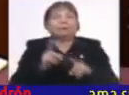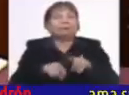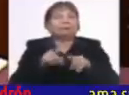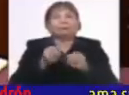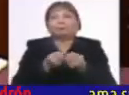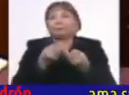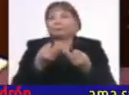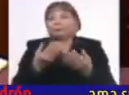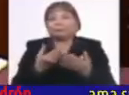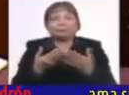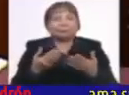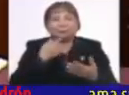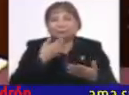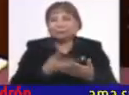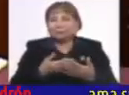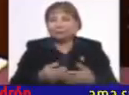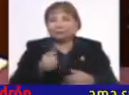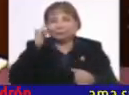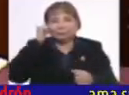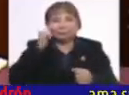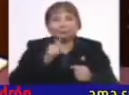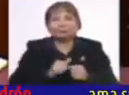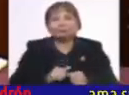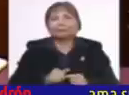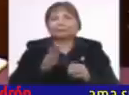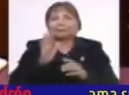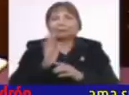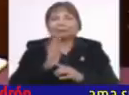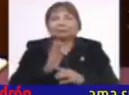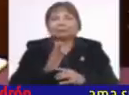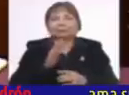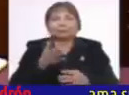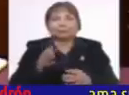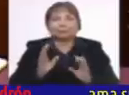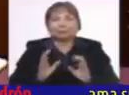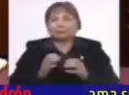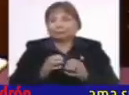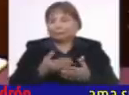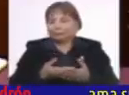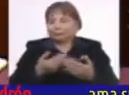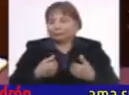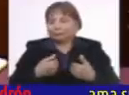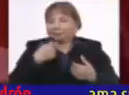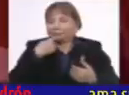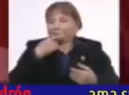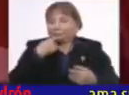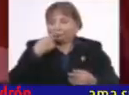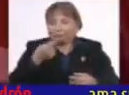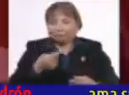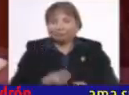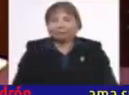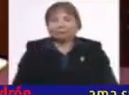veces acuérdense de su acuerdo con su presentación un congreso yo le expresé